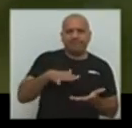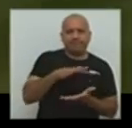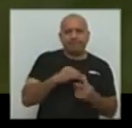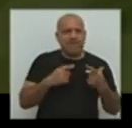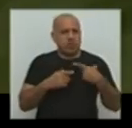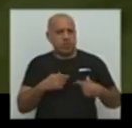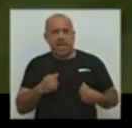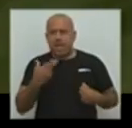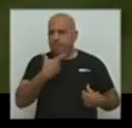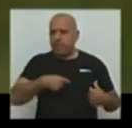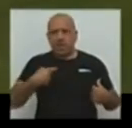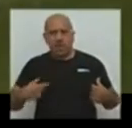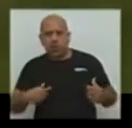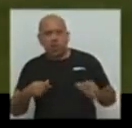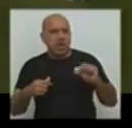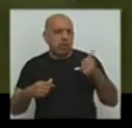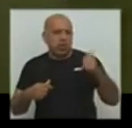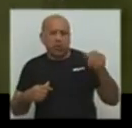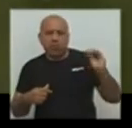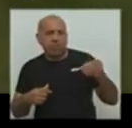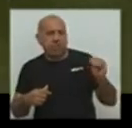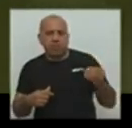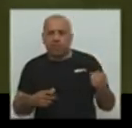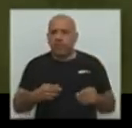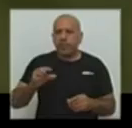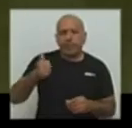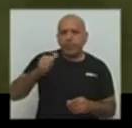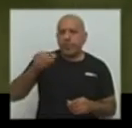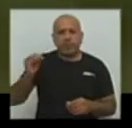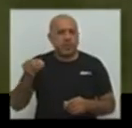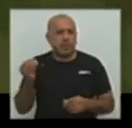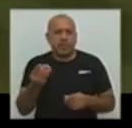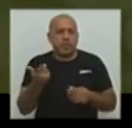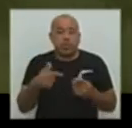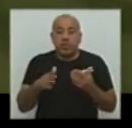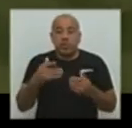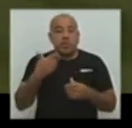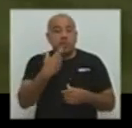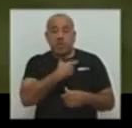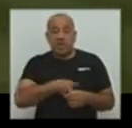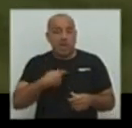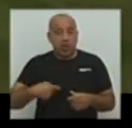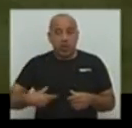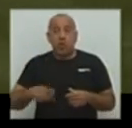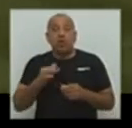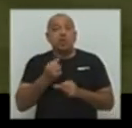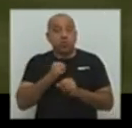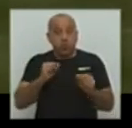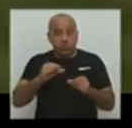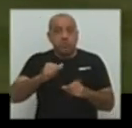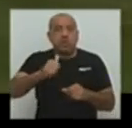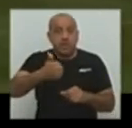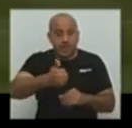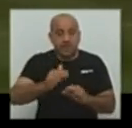perdiendo después se fueron alternando en la punta y finalmente peñarol en los últimos partidos tomó la ventaja la mantuvo para llevarse